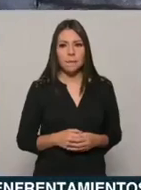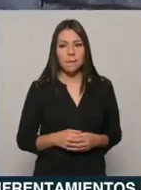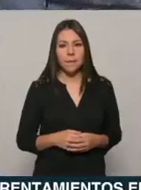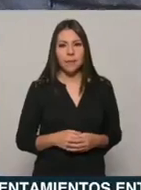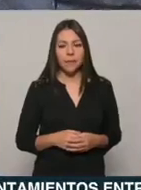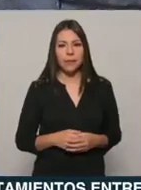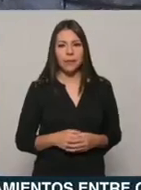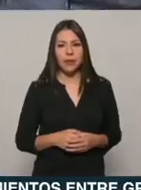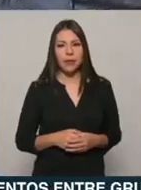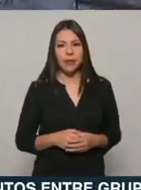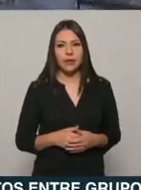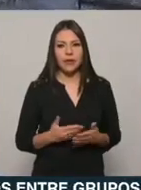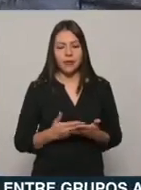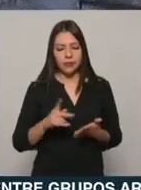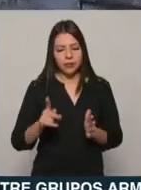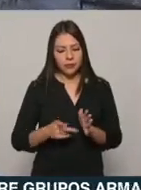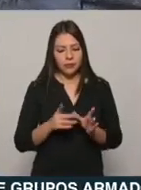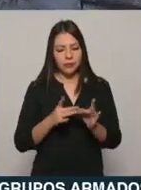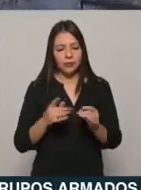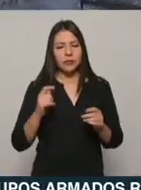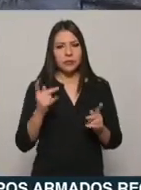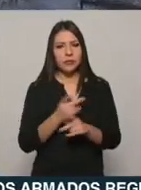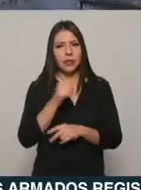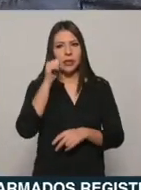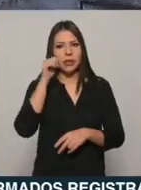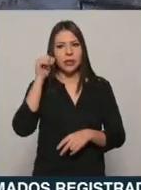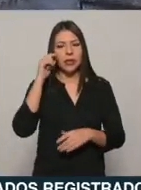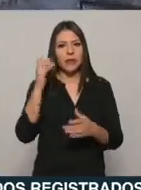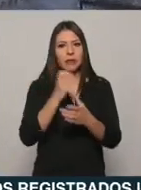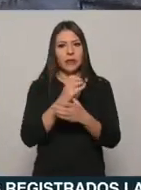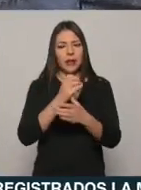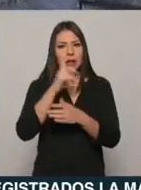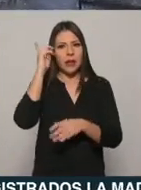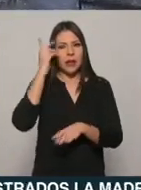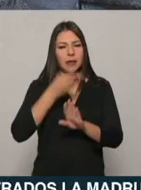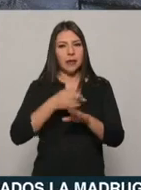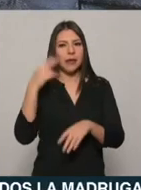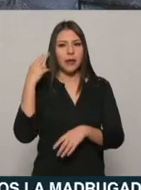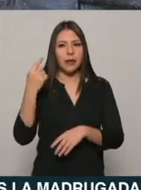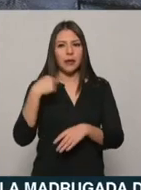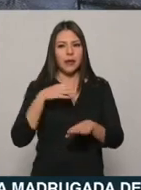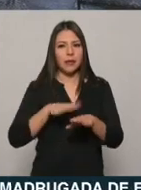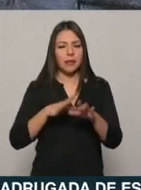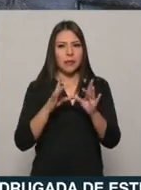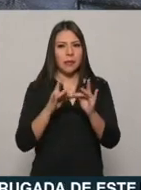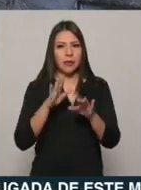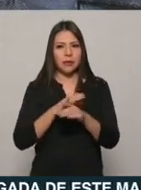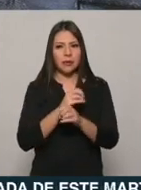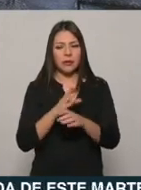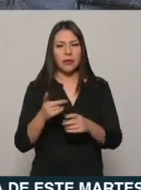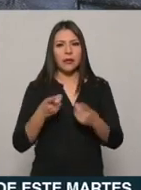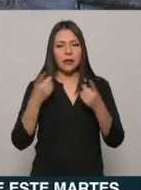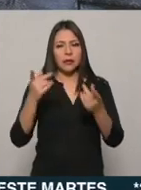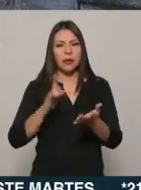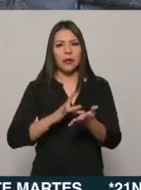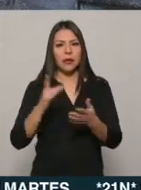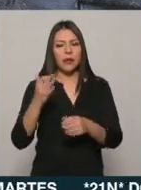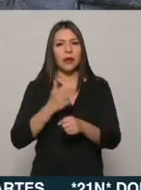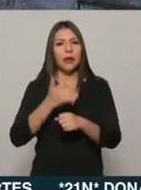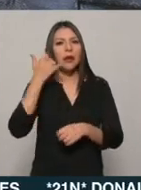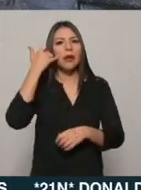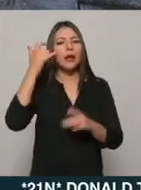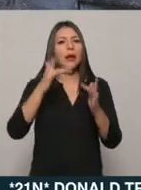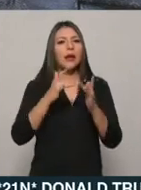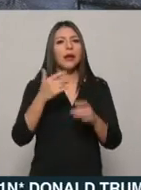Bueno, y para retomar el tema de lo ocurrido ayer por la noche en el bar Caballo Blanco en Veracruz y darnos más detalles, queremos dar las gracias. Está en la línea